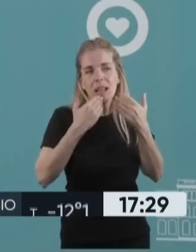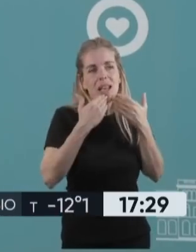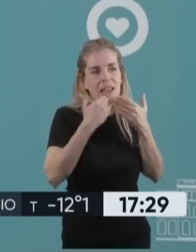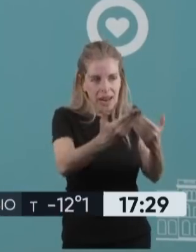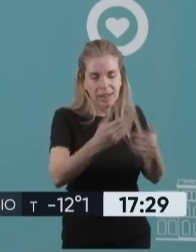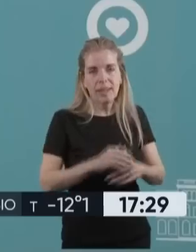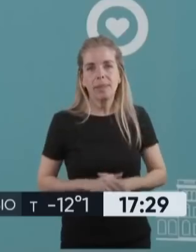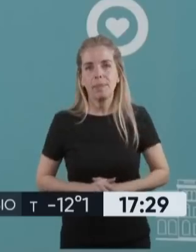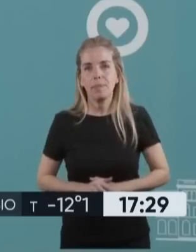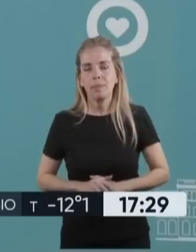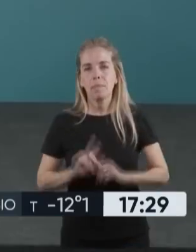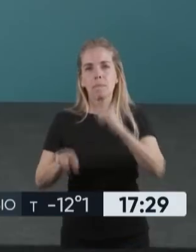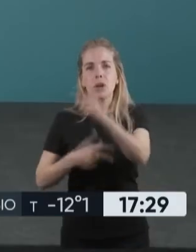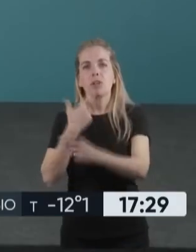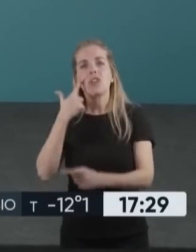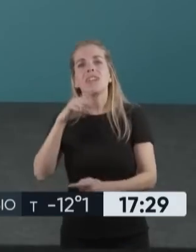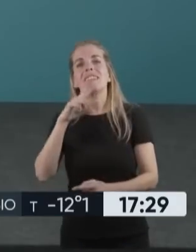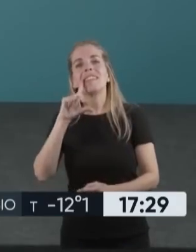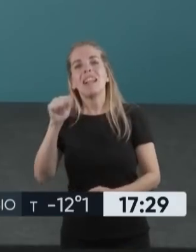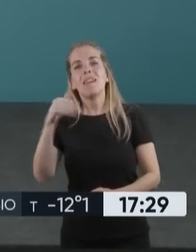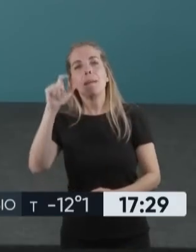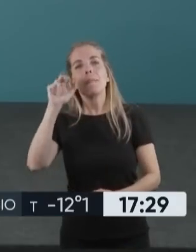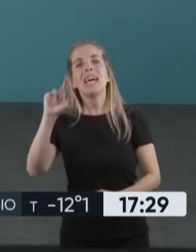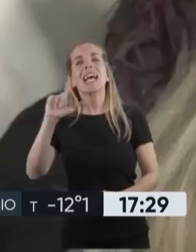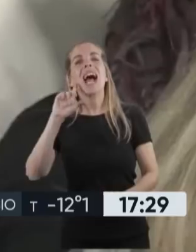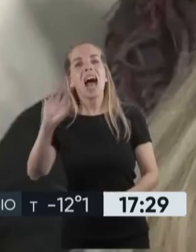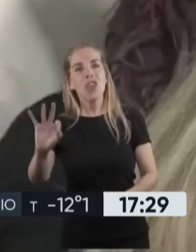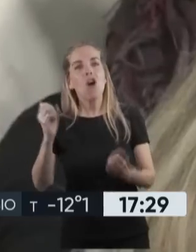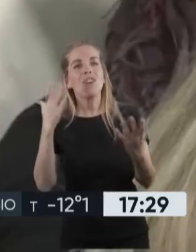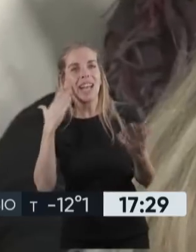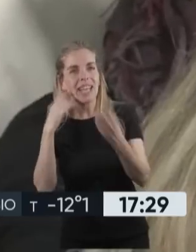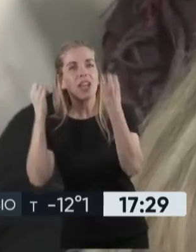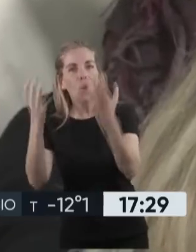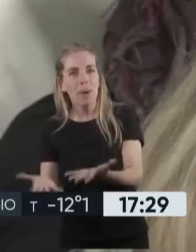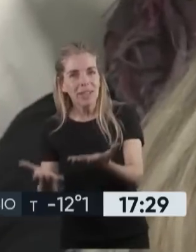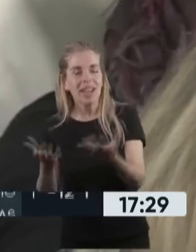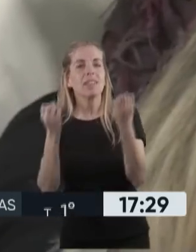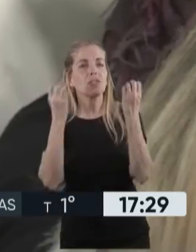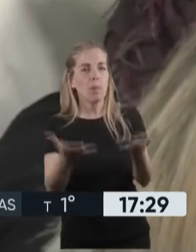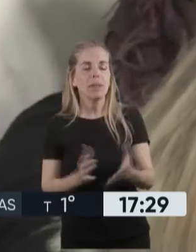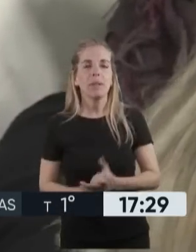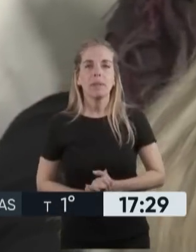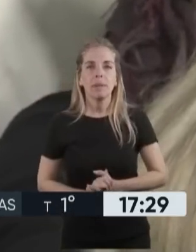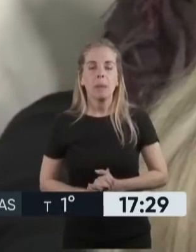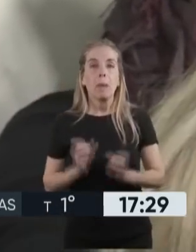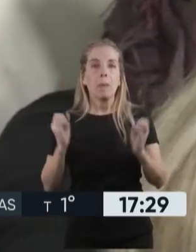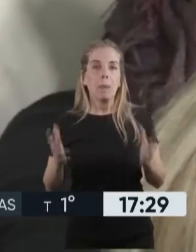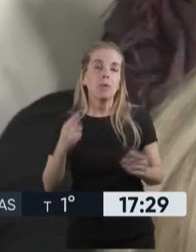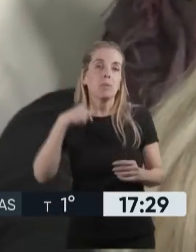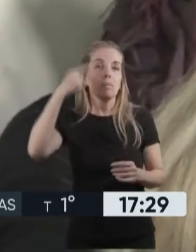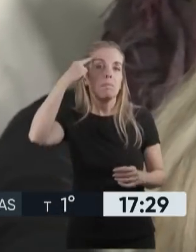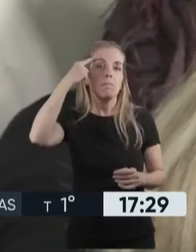Pablo. Silvia, ¿dónde estás? Silvia Mercado, ¿cómo estás? Buen día. ¿Qué tal, ministra? ¿Cómo le va? Buenas tardes. Bueno, supongo